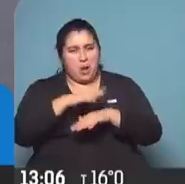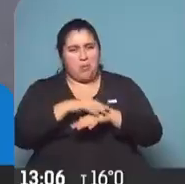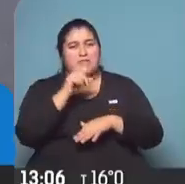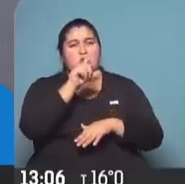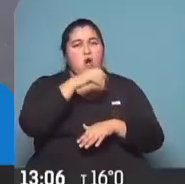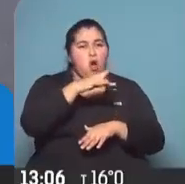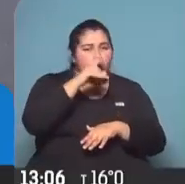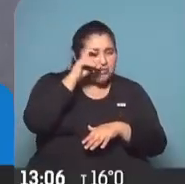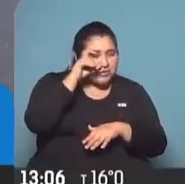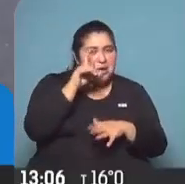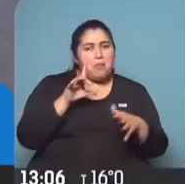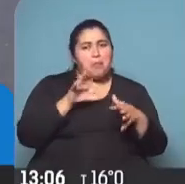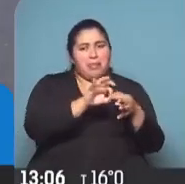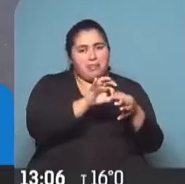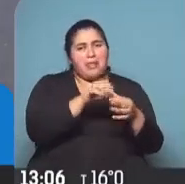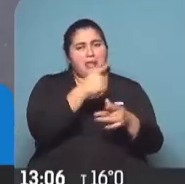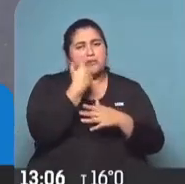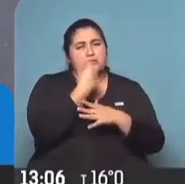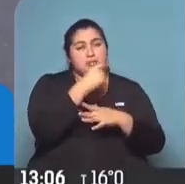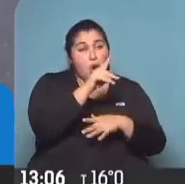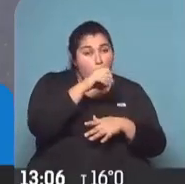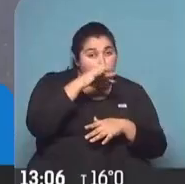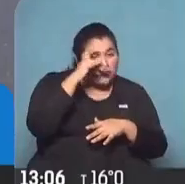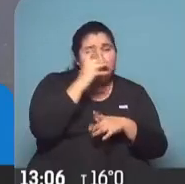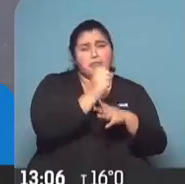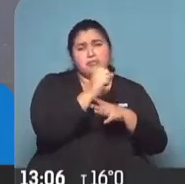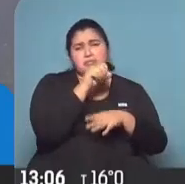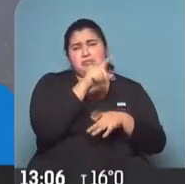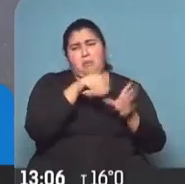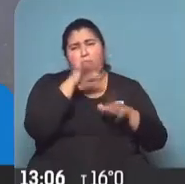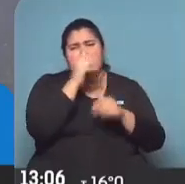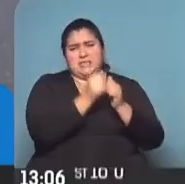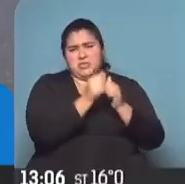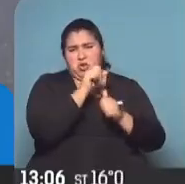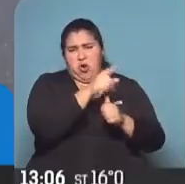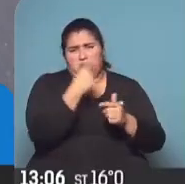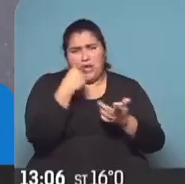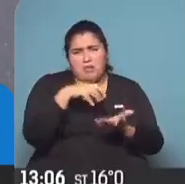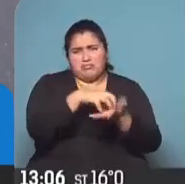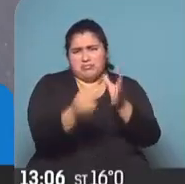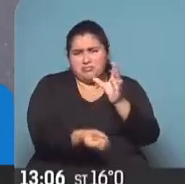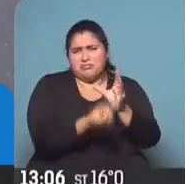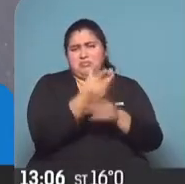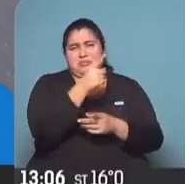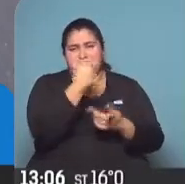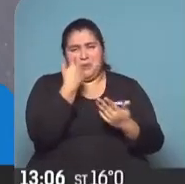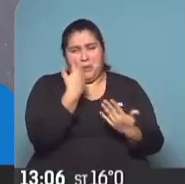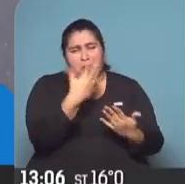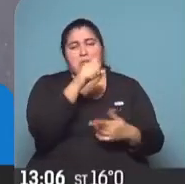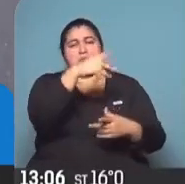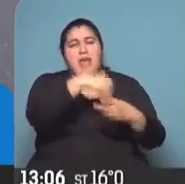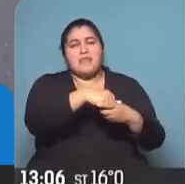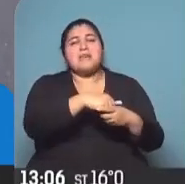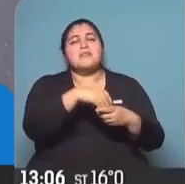conde y gadea ilustre y patriota le dio el nombre histórico a esta unidad de combate destacándose ingente buscó